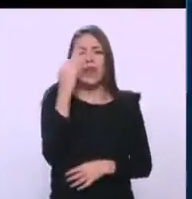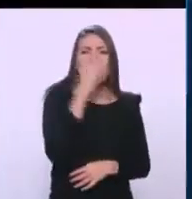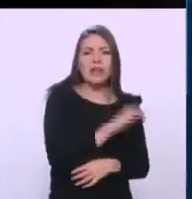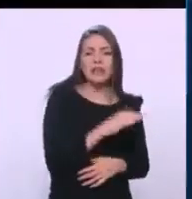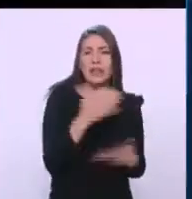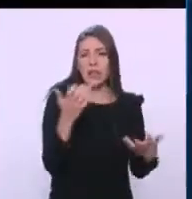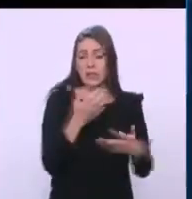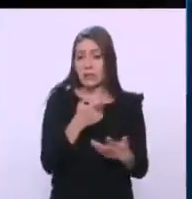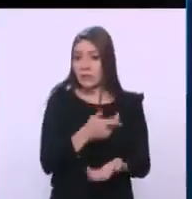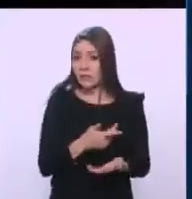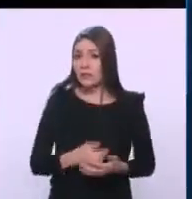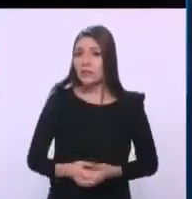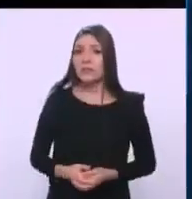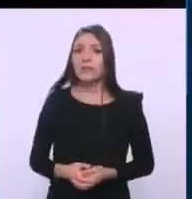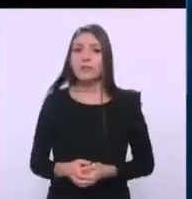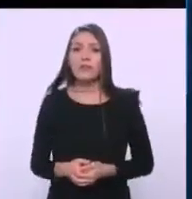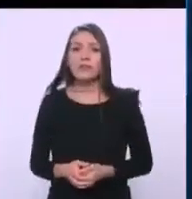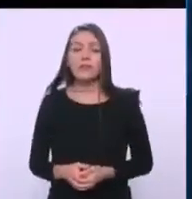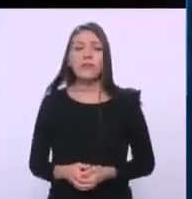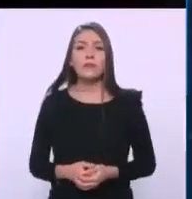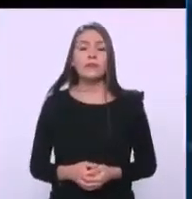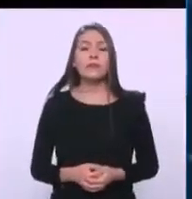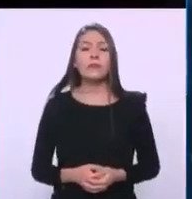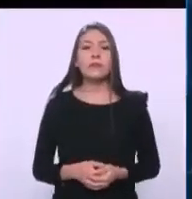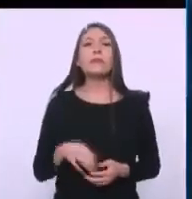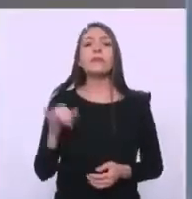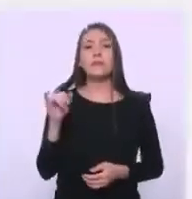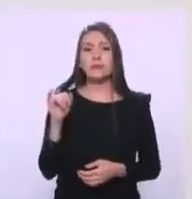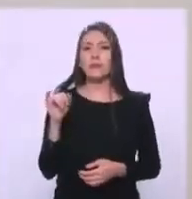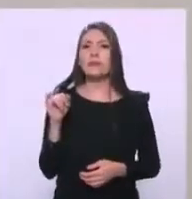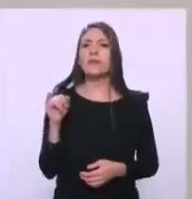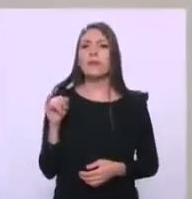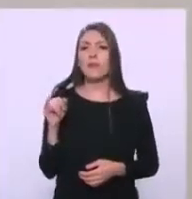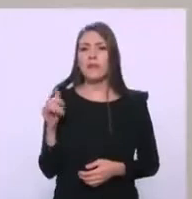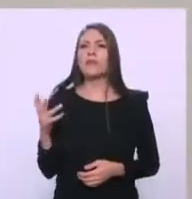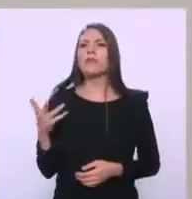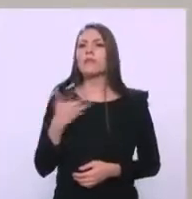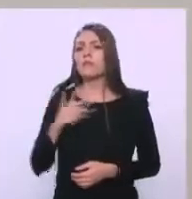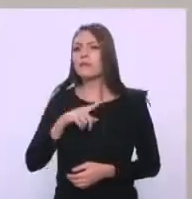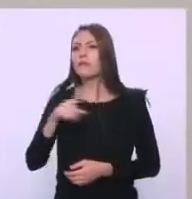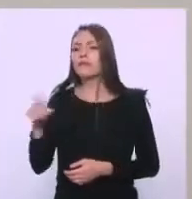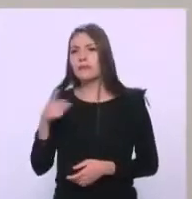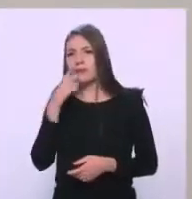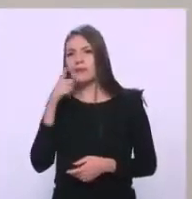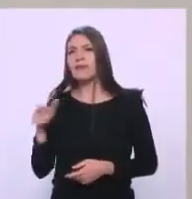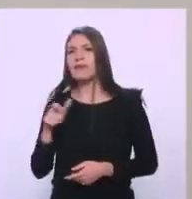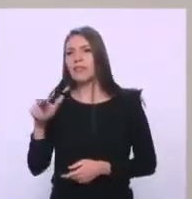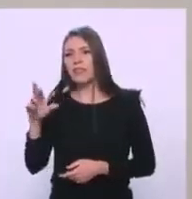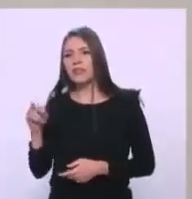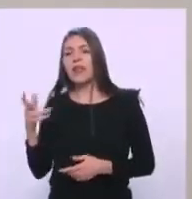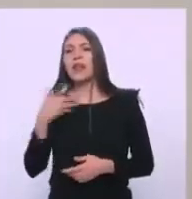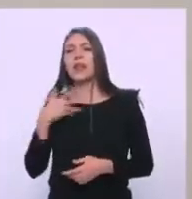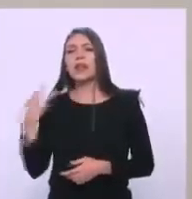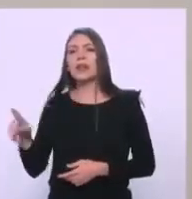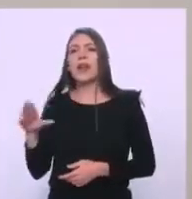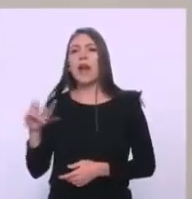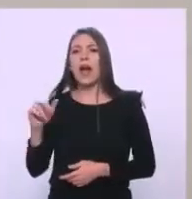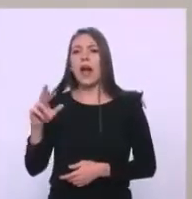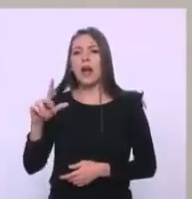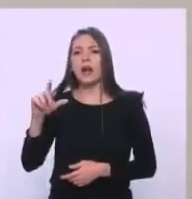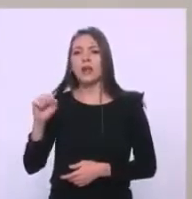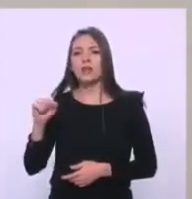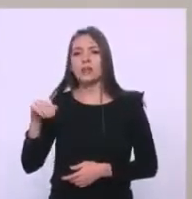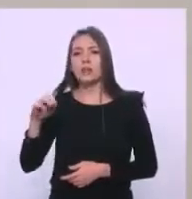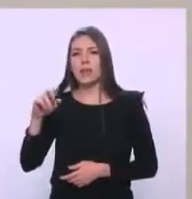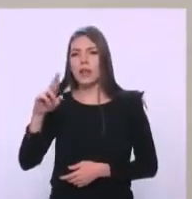estas noticias falsas? Sí, claro, de hecho hay unos rumores ahí en Quintana Roo que está Carlos Merlo en el estado,